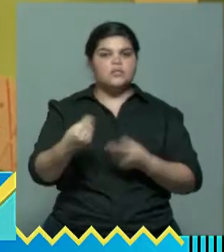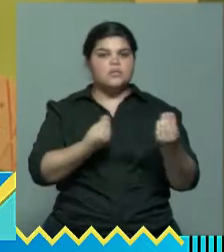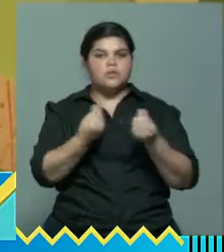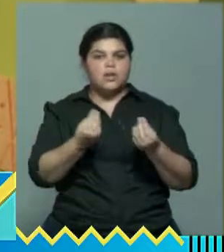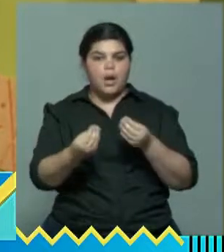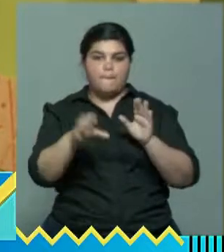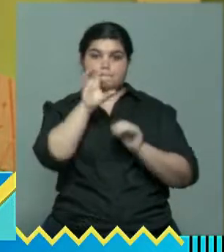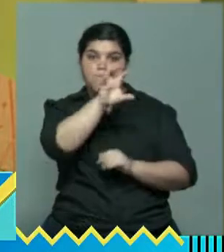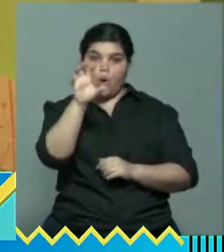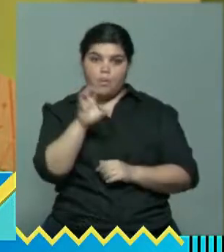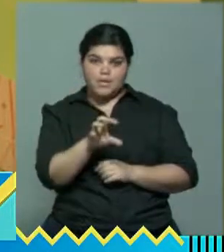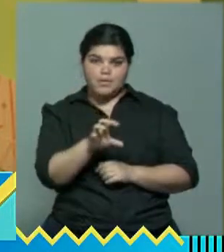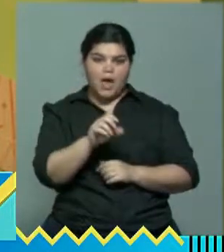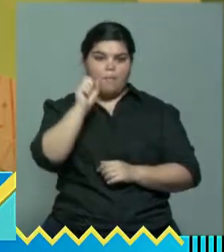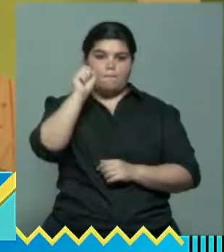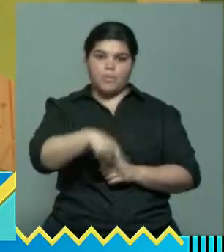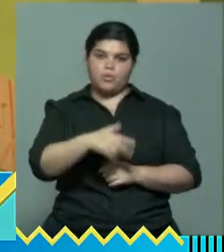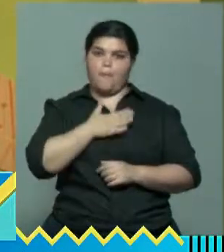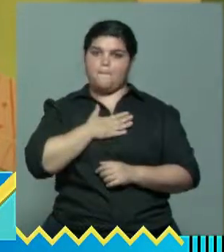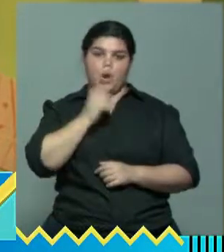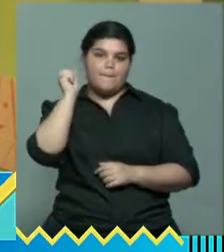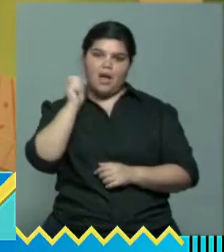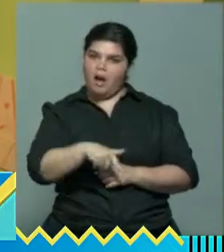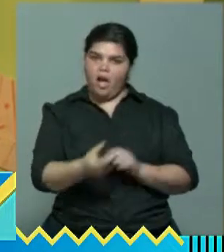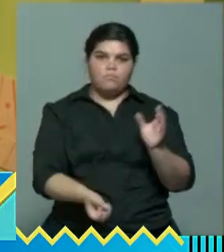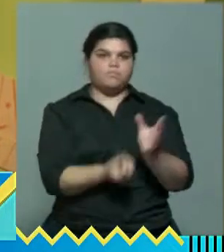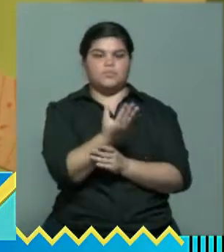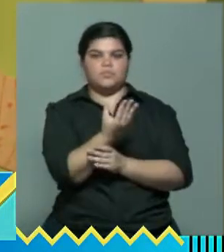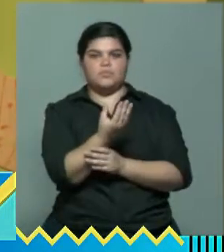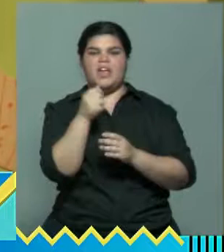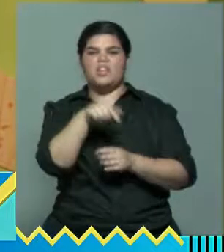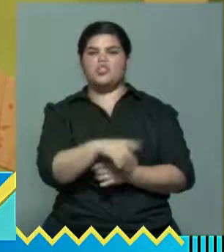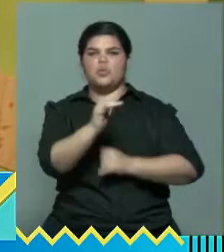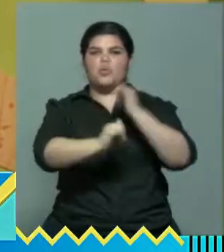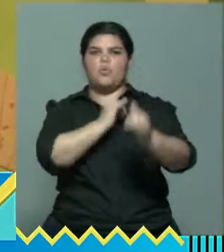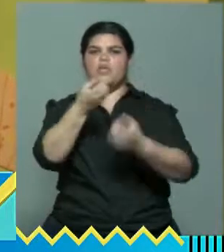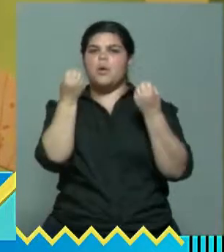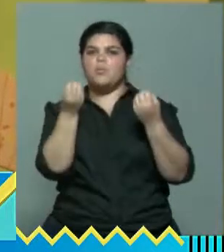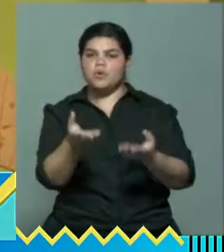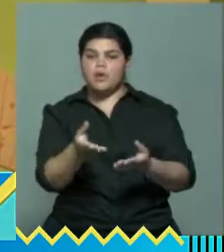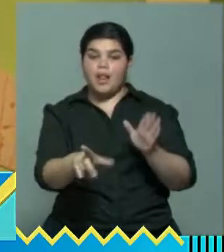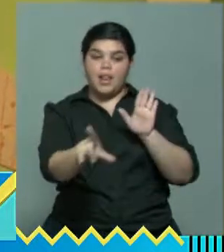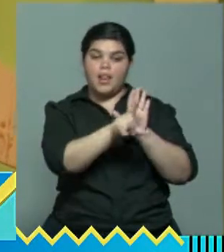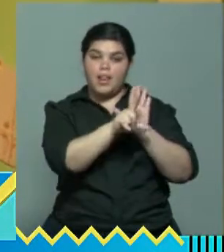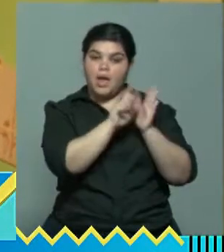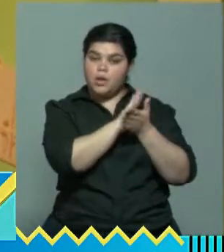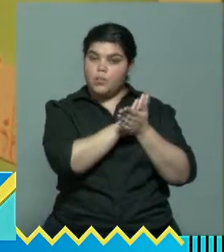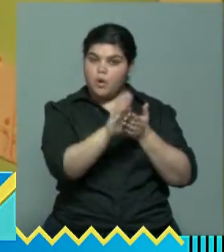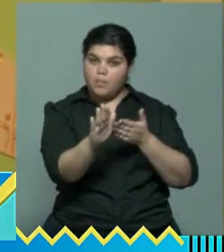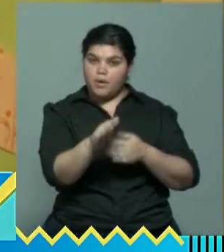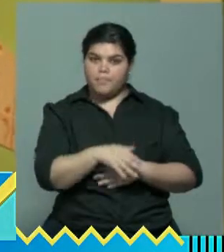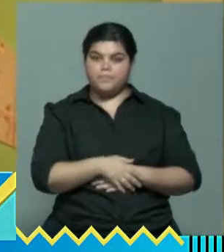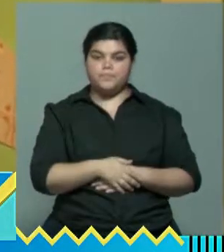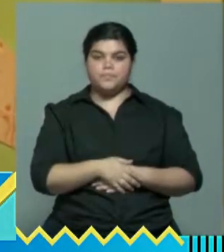debe tener su propia ley. Y lo digo porque, por dos motivos, la nueva ley es